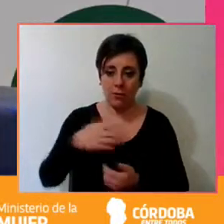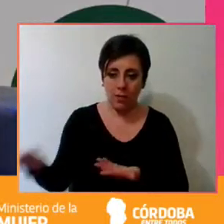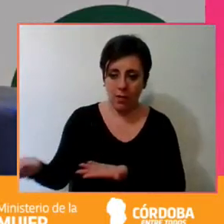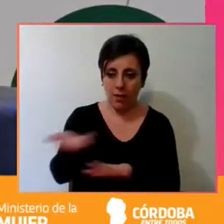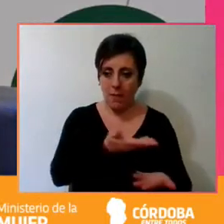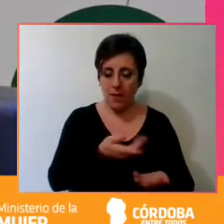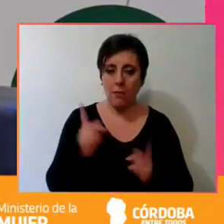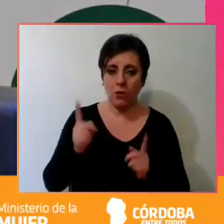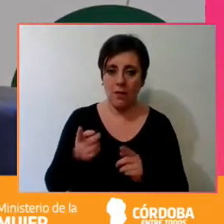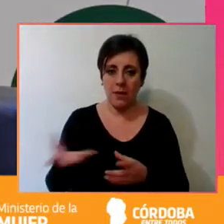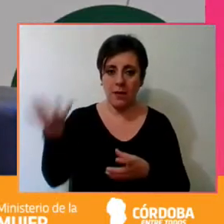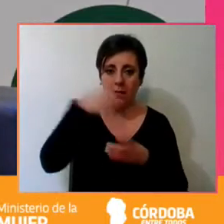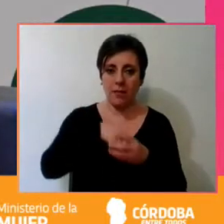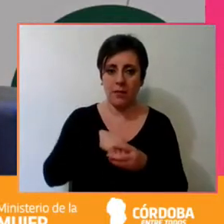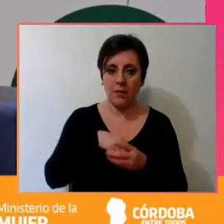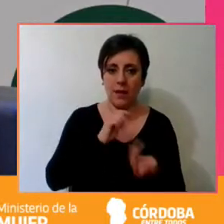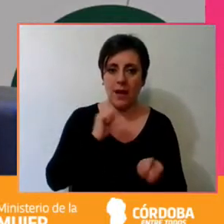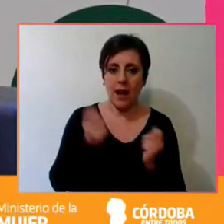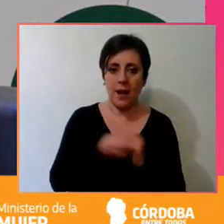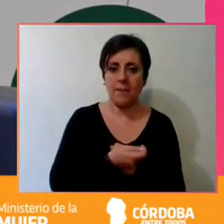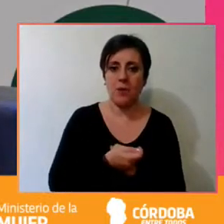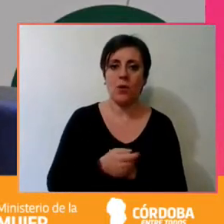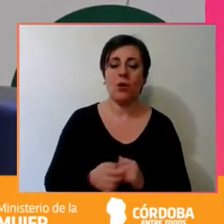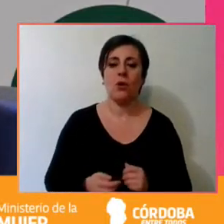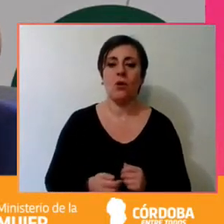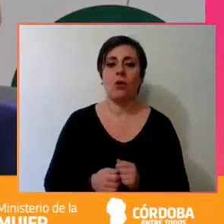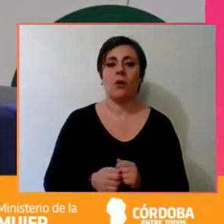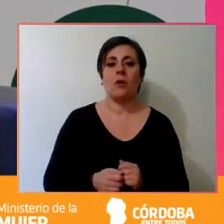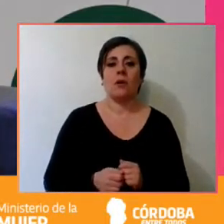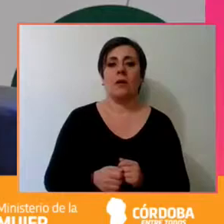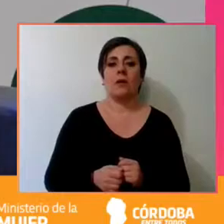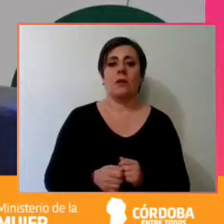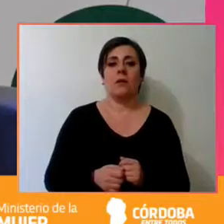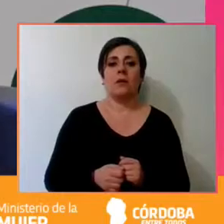a ser parte de este cambio, entendiendo